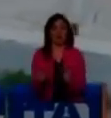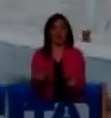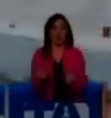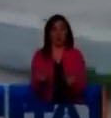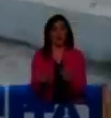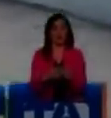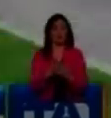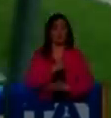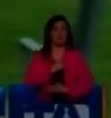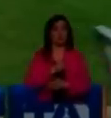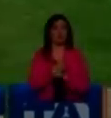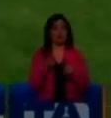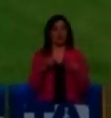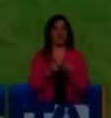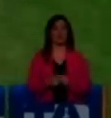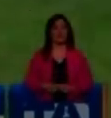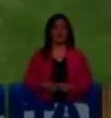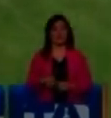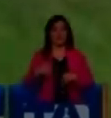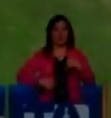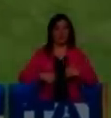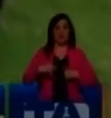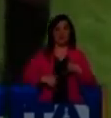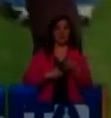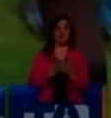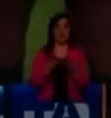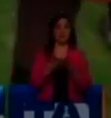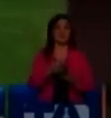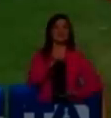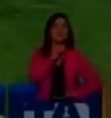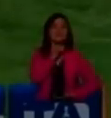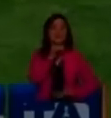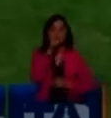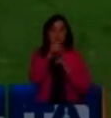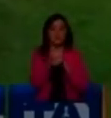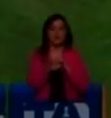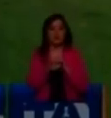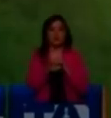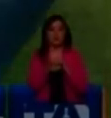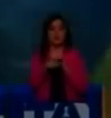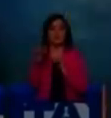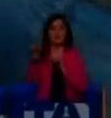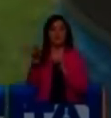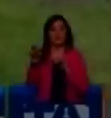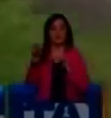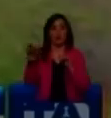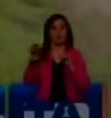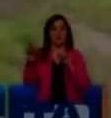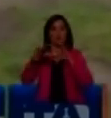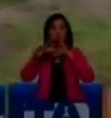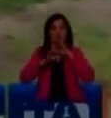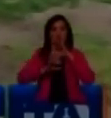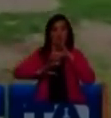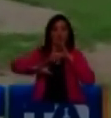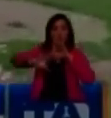pertenencias. Sí, y prácticamente ese tipo de juegos también se ha dado para que los delincuentes se escondan en ese tobogán, por ejemplo. Es el pedido de los vecinos